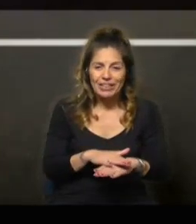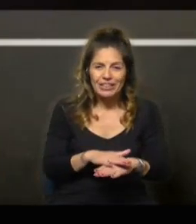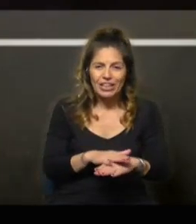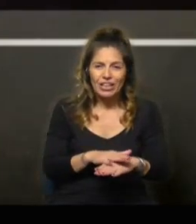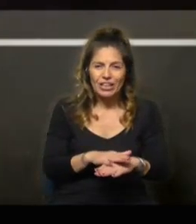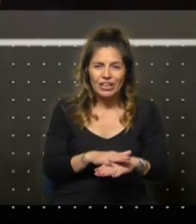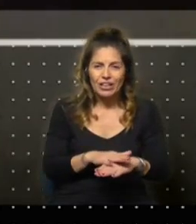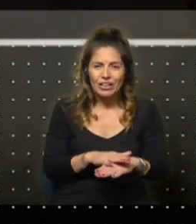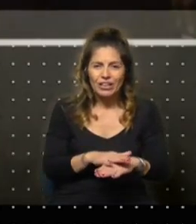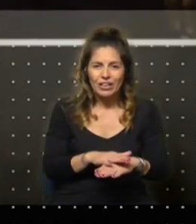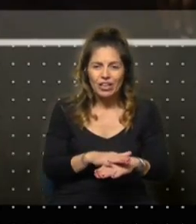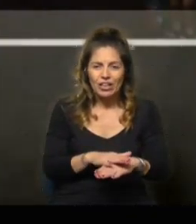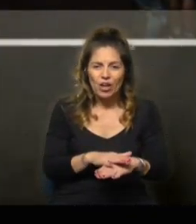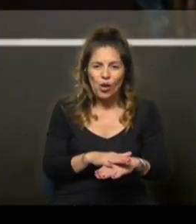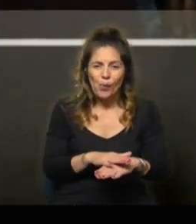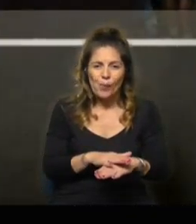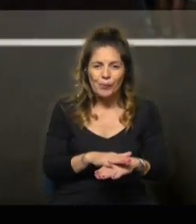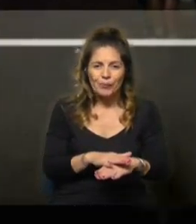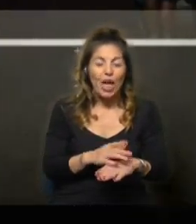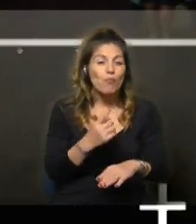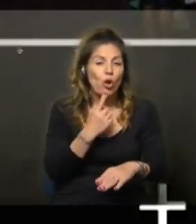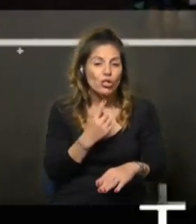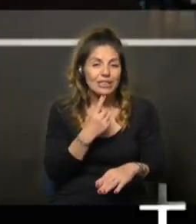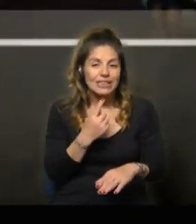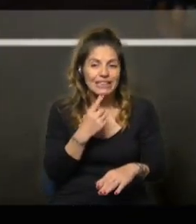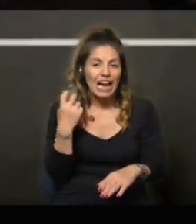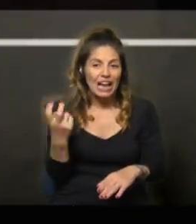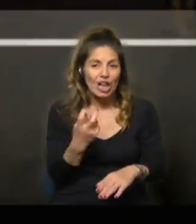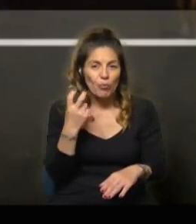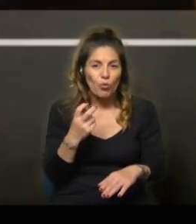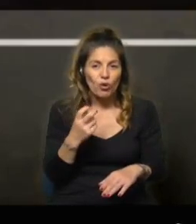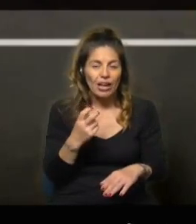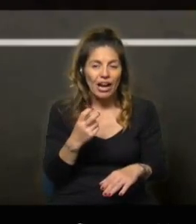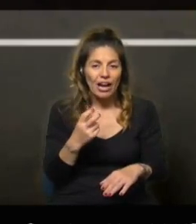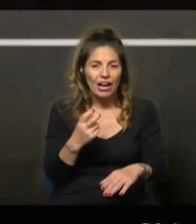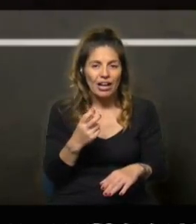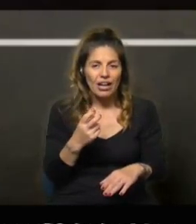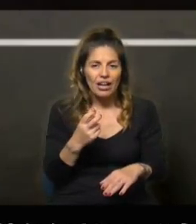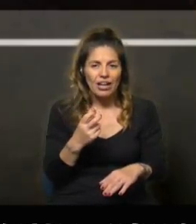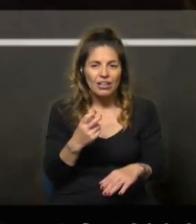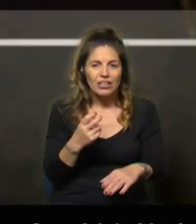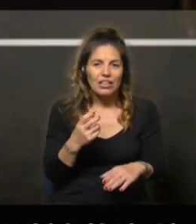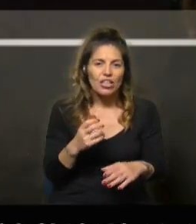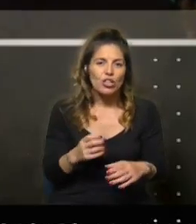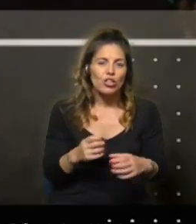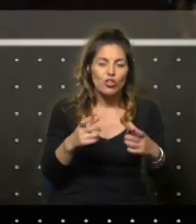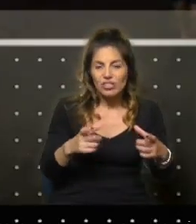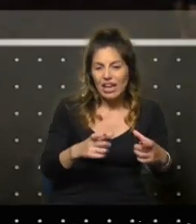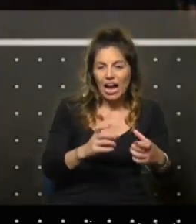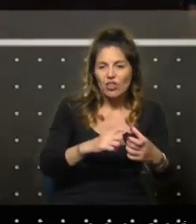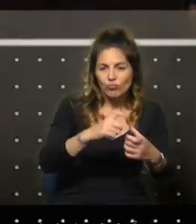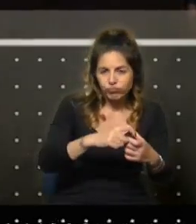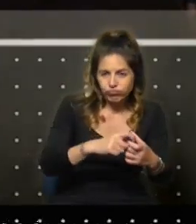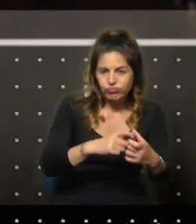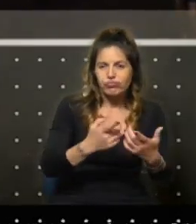es esa cuestión de la la política que busca los privilegios de la política y de los sindicatos los medios todo eso con